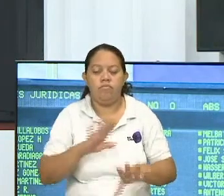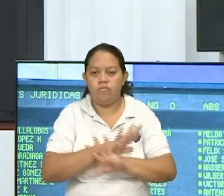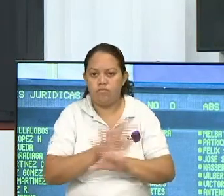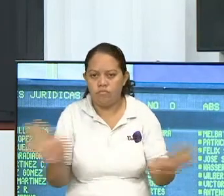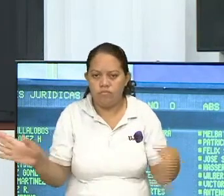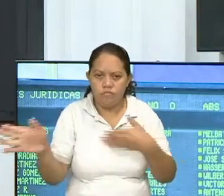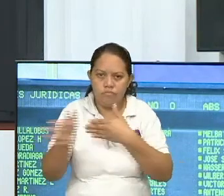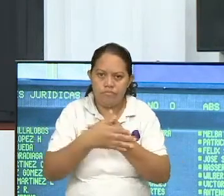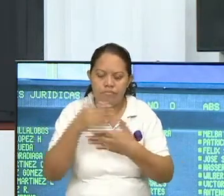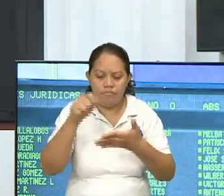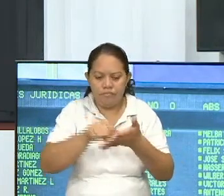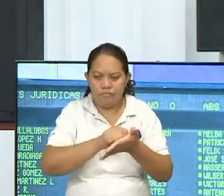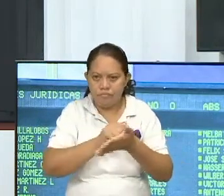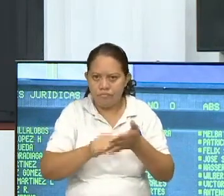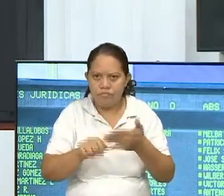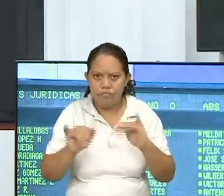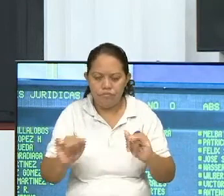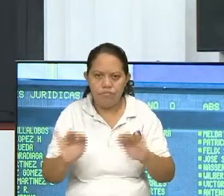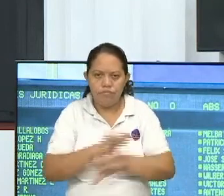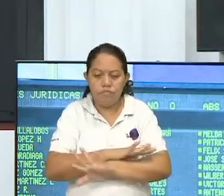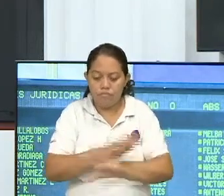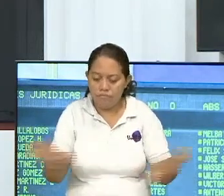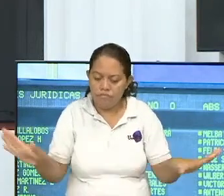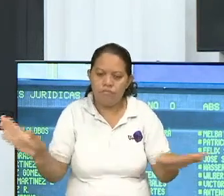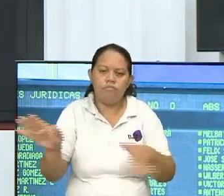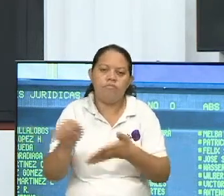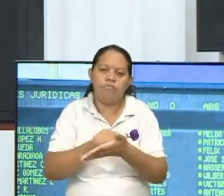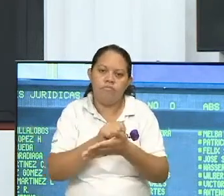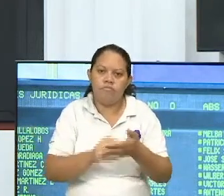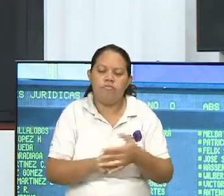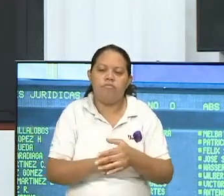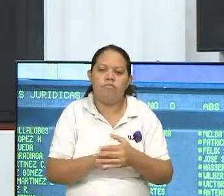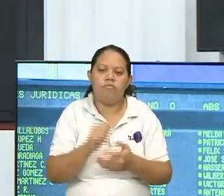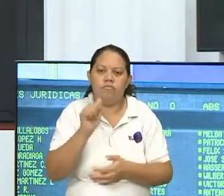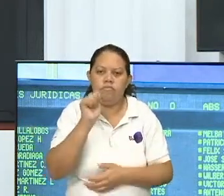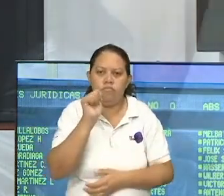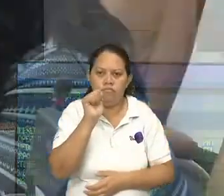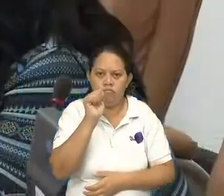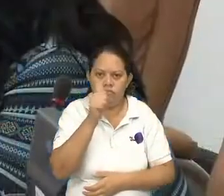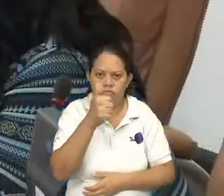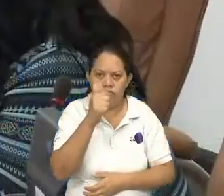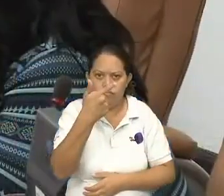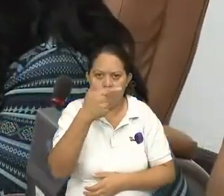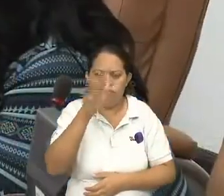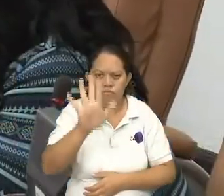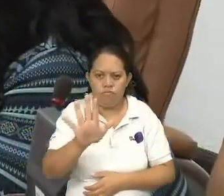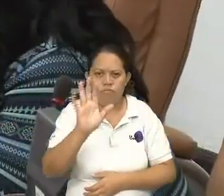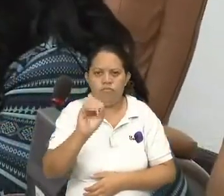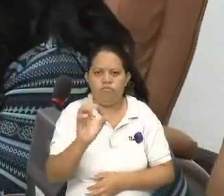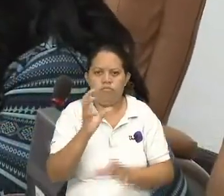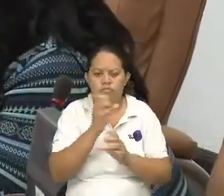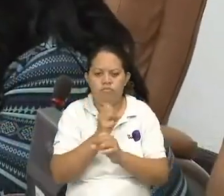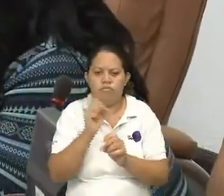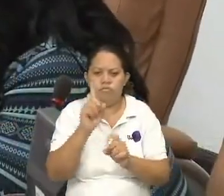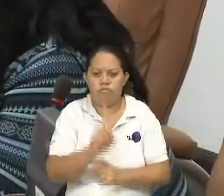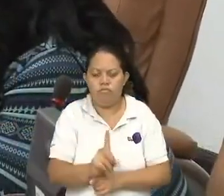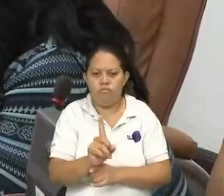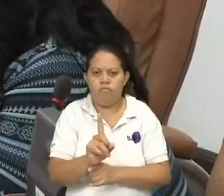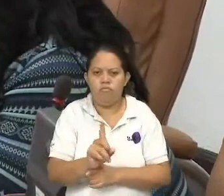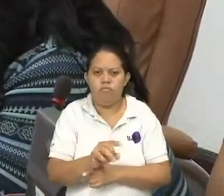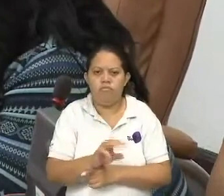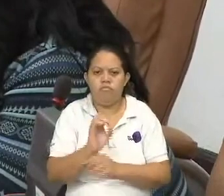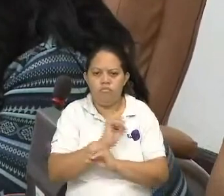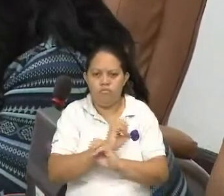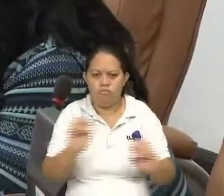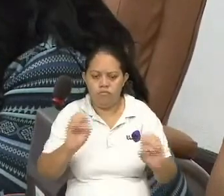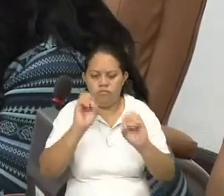organizaciones sin fines de lucro, cuya iniciativa fue presentada el pasado 6 de julio. Para este jueves 14 de